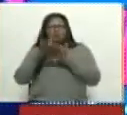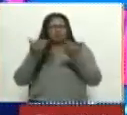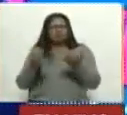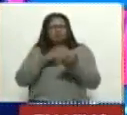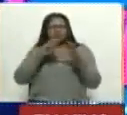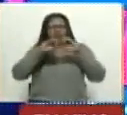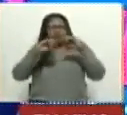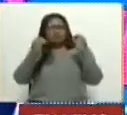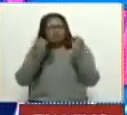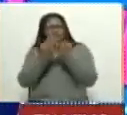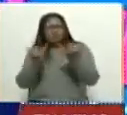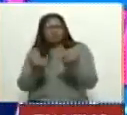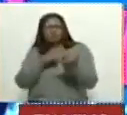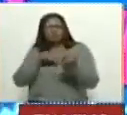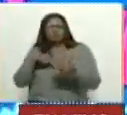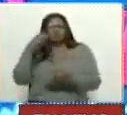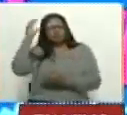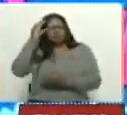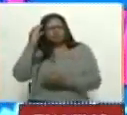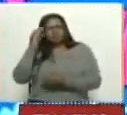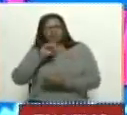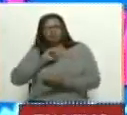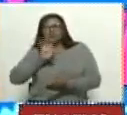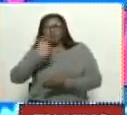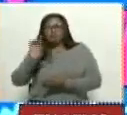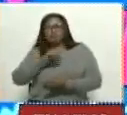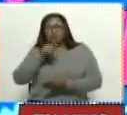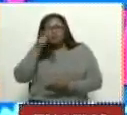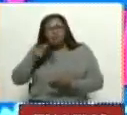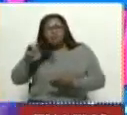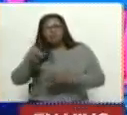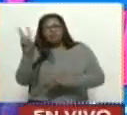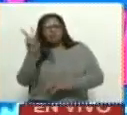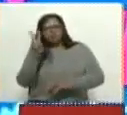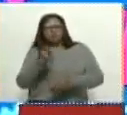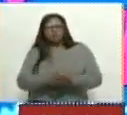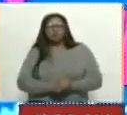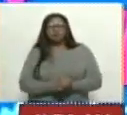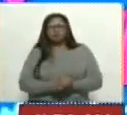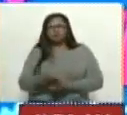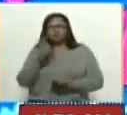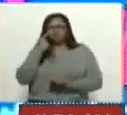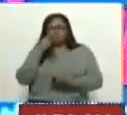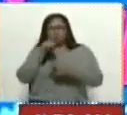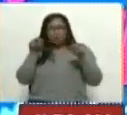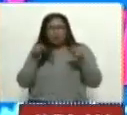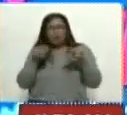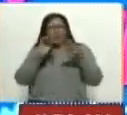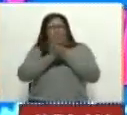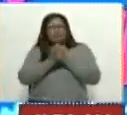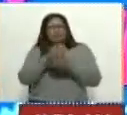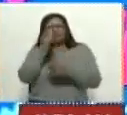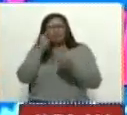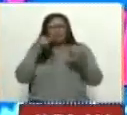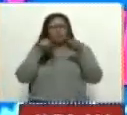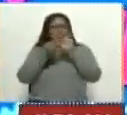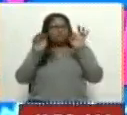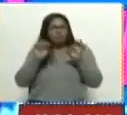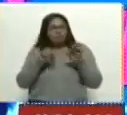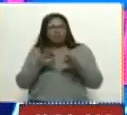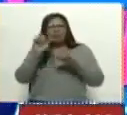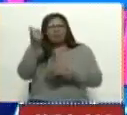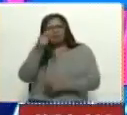la organización con la conciencia con el Patriotismo del pueblo venezolano vienen ustedes compañeros y compañeras a diez años